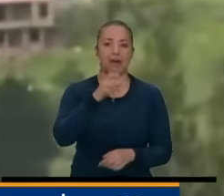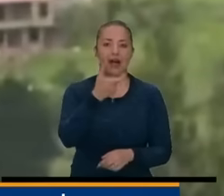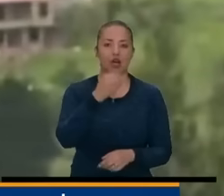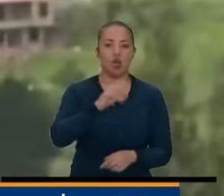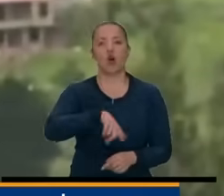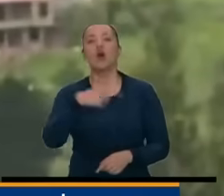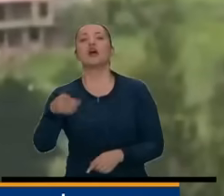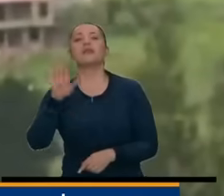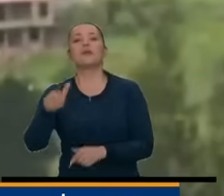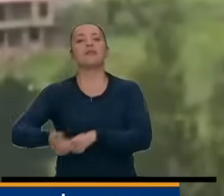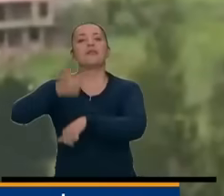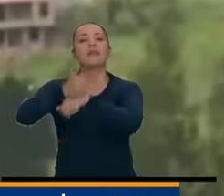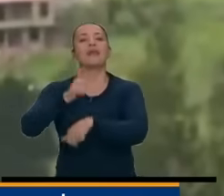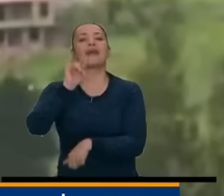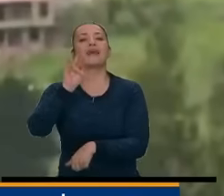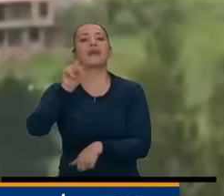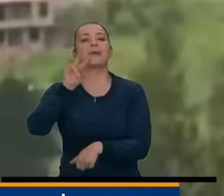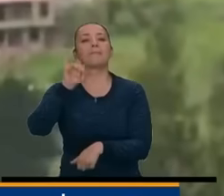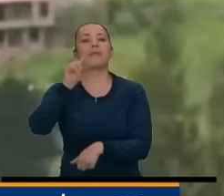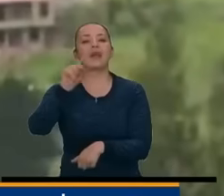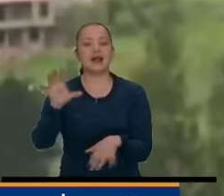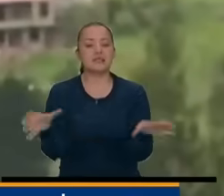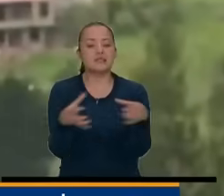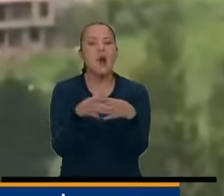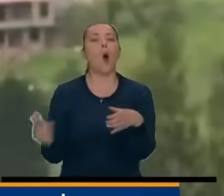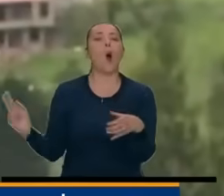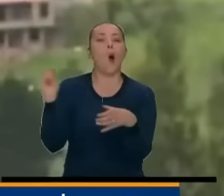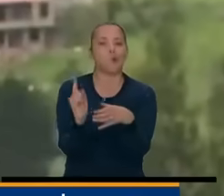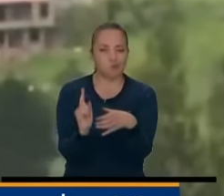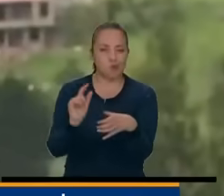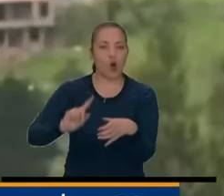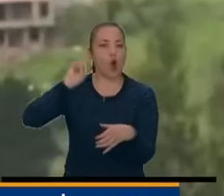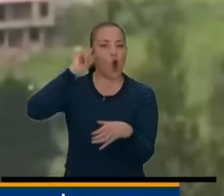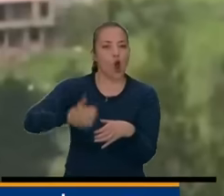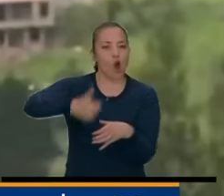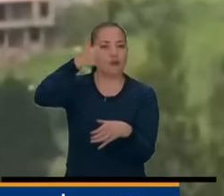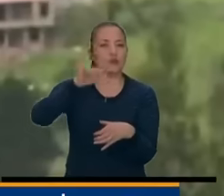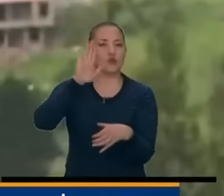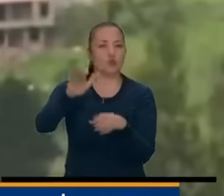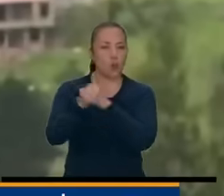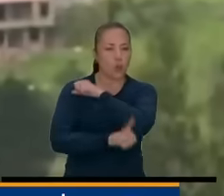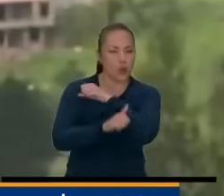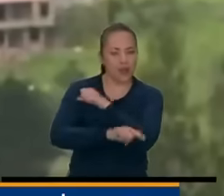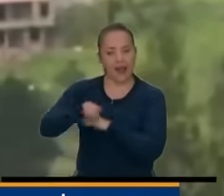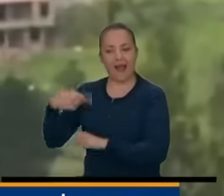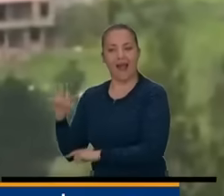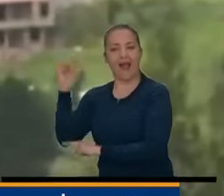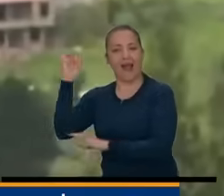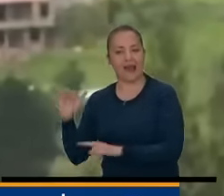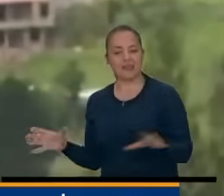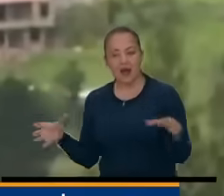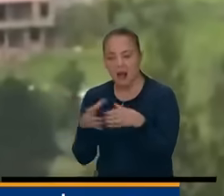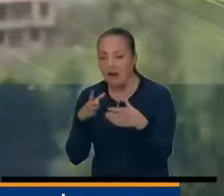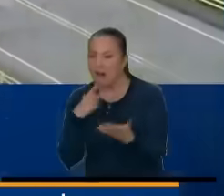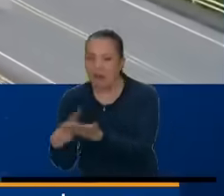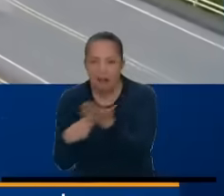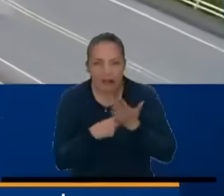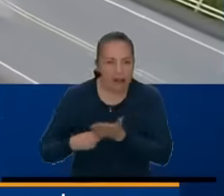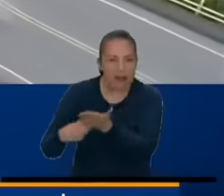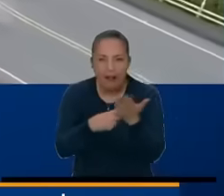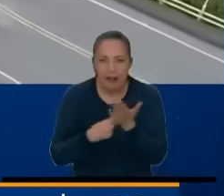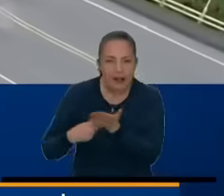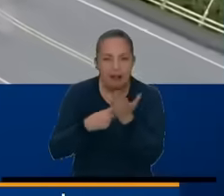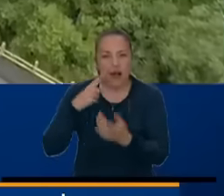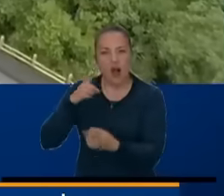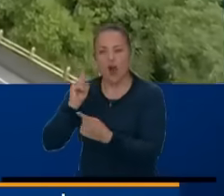Invías. Con ellos se encuentran acompañados el gobernador de Boyacá y también del Casanare, hablando con la comunidad, que son los principalmente afectados